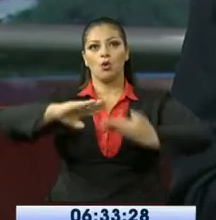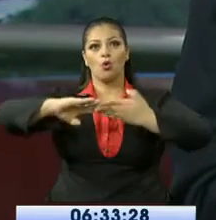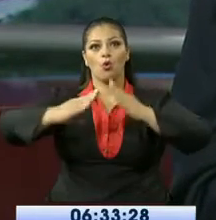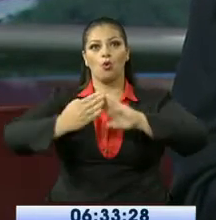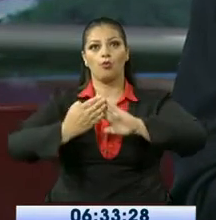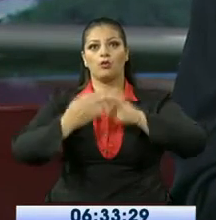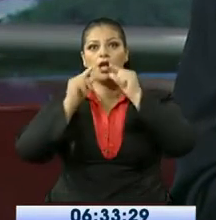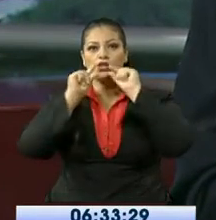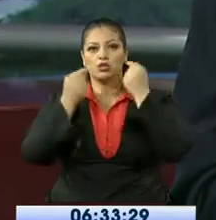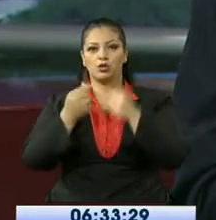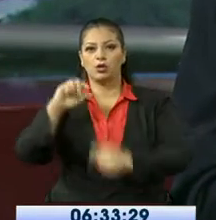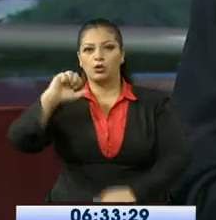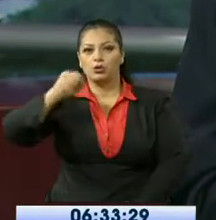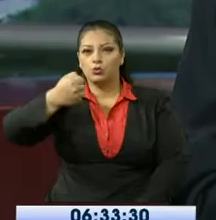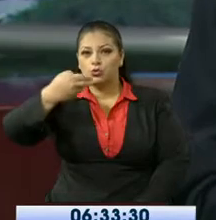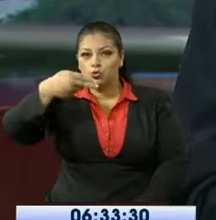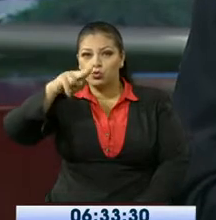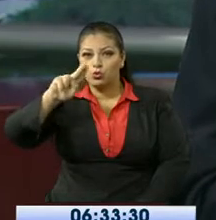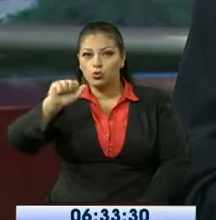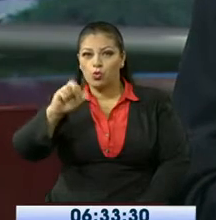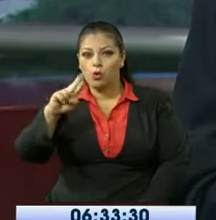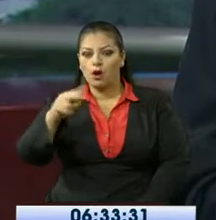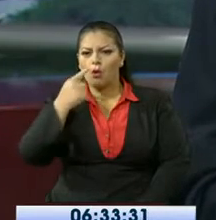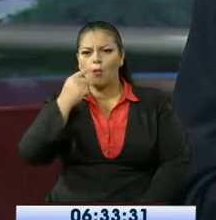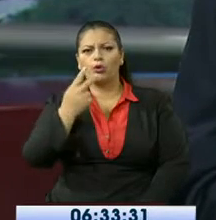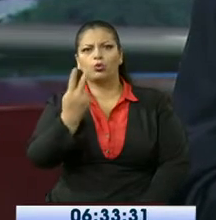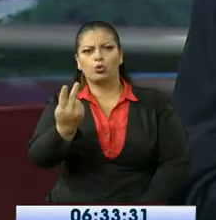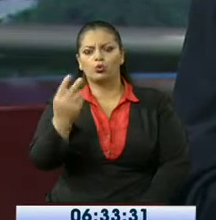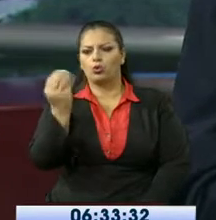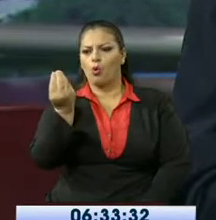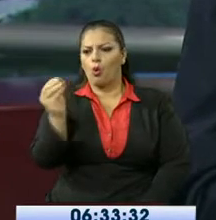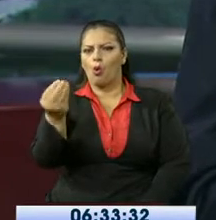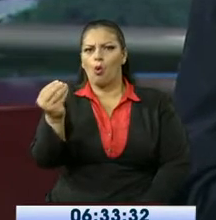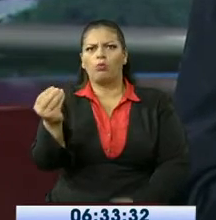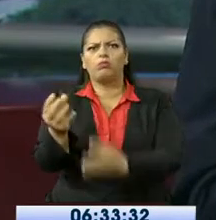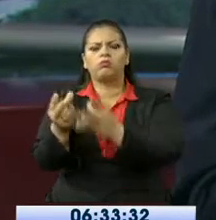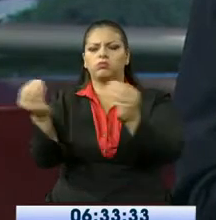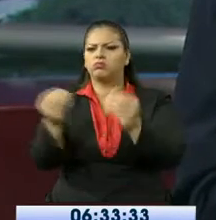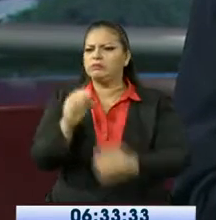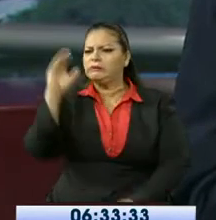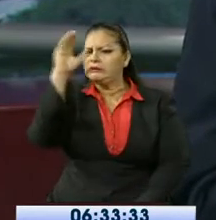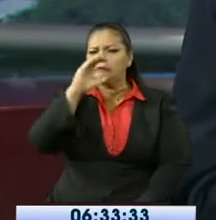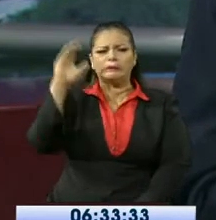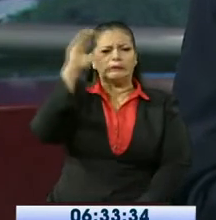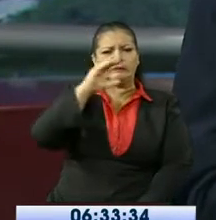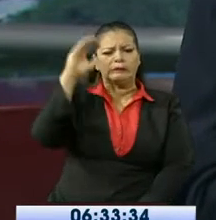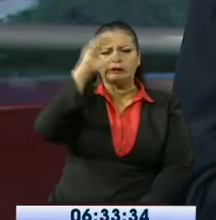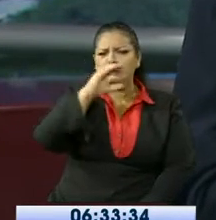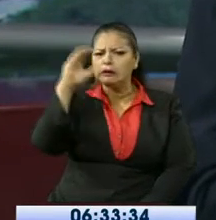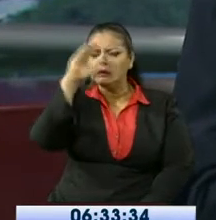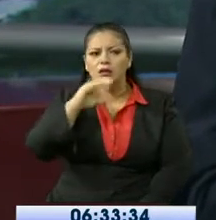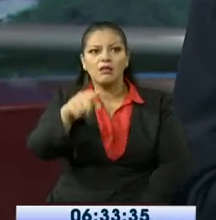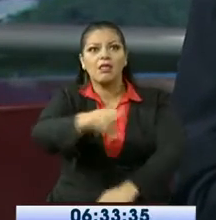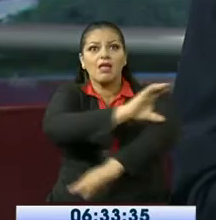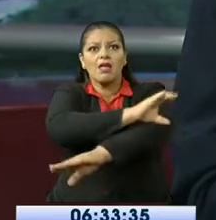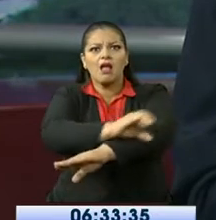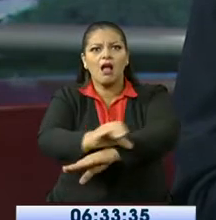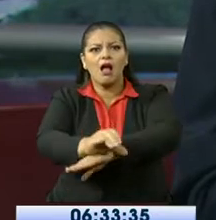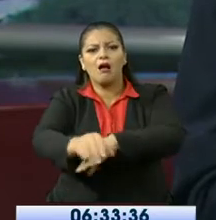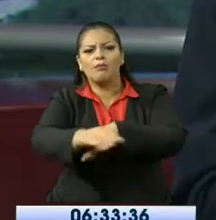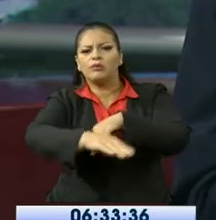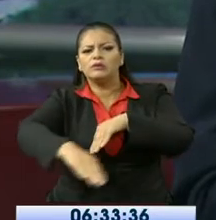una finca turística del cantón Palora, en la provincia de Morona, Santiago. La policía detuvo a